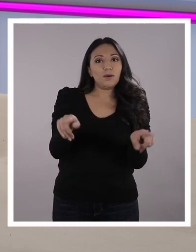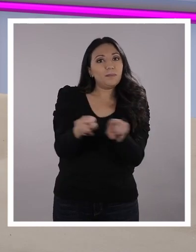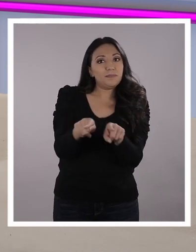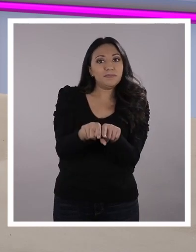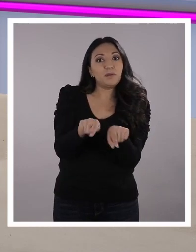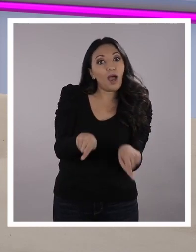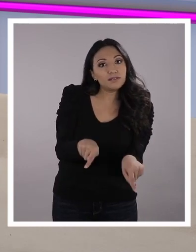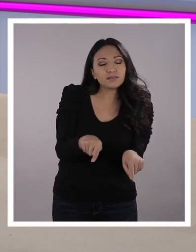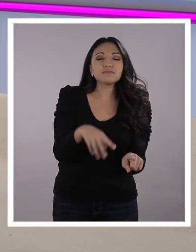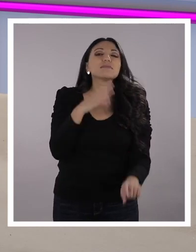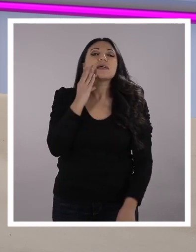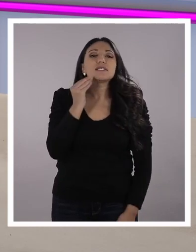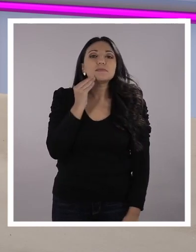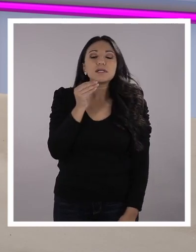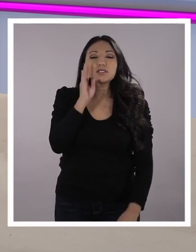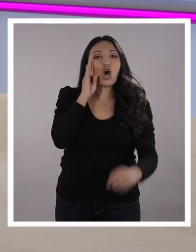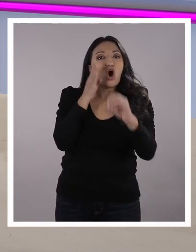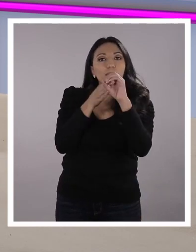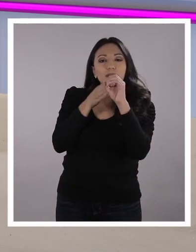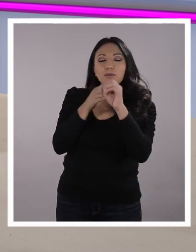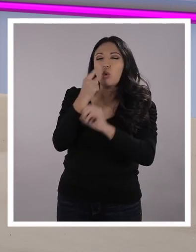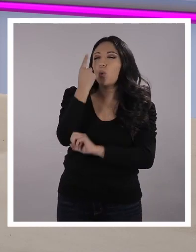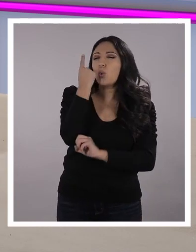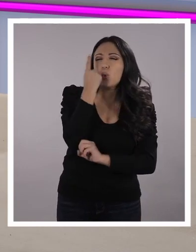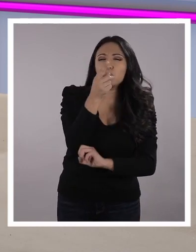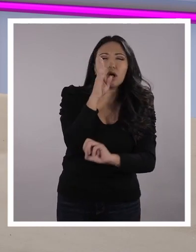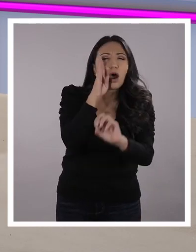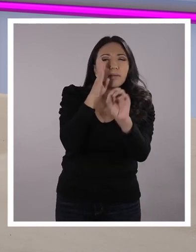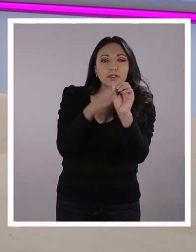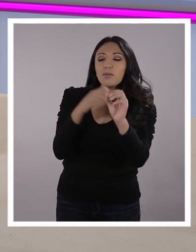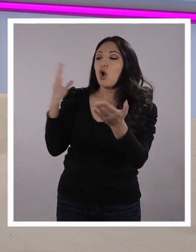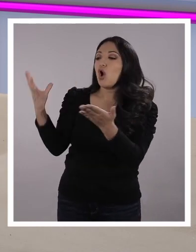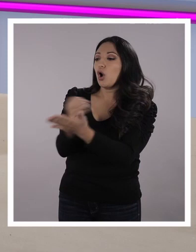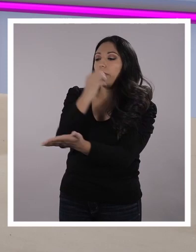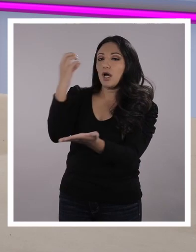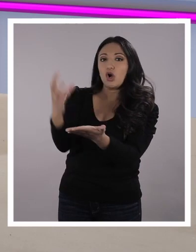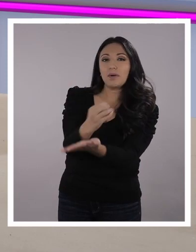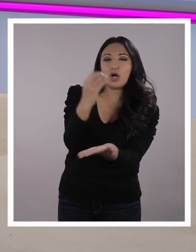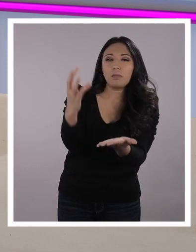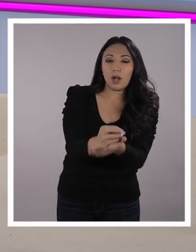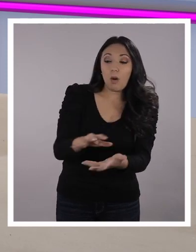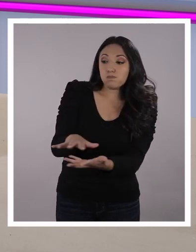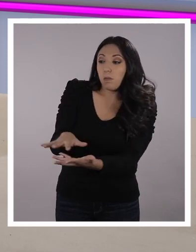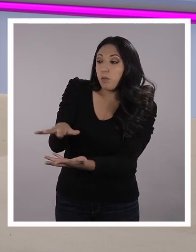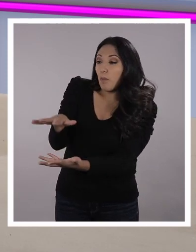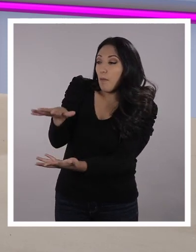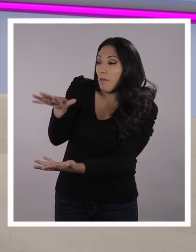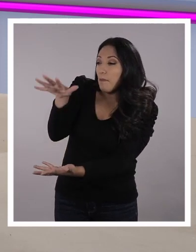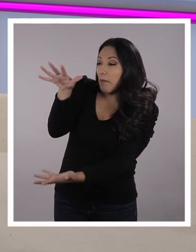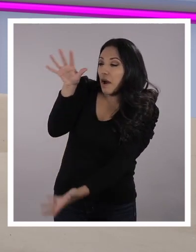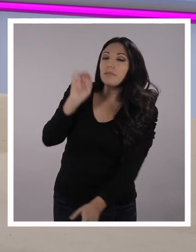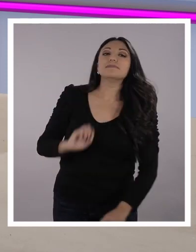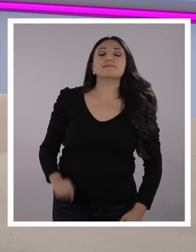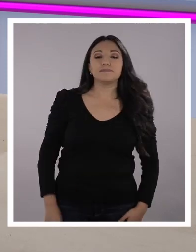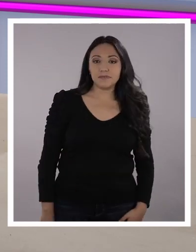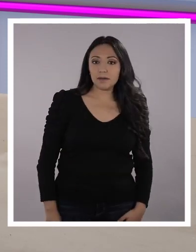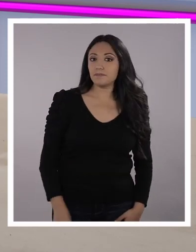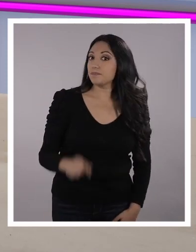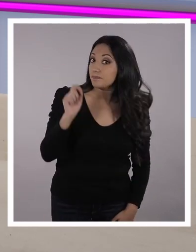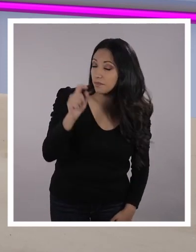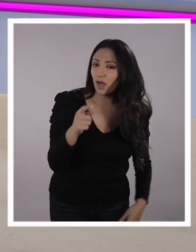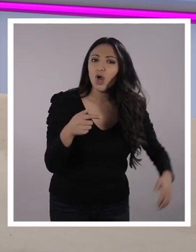juego como este? ¿Esta experiencia de que el objetivo, el único, el más importante, es que tú acumules y ganes?